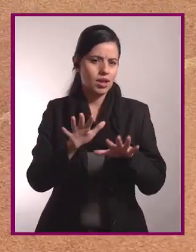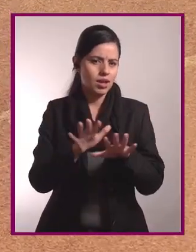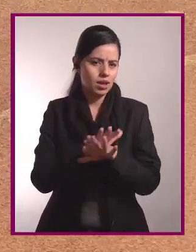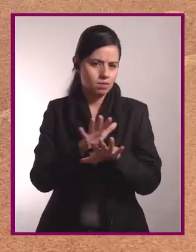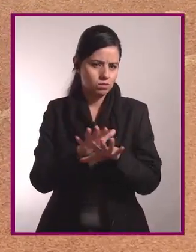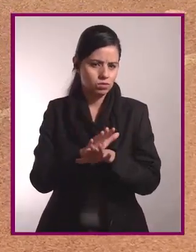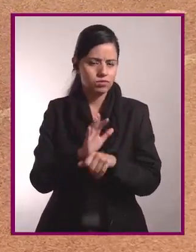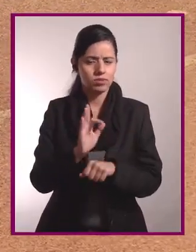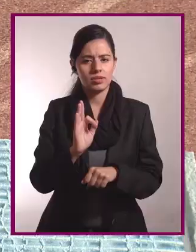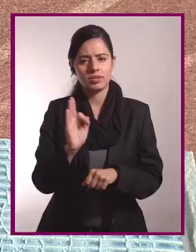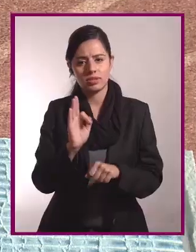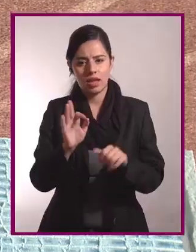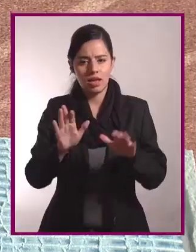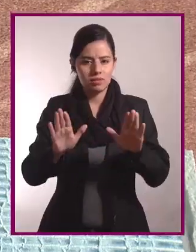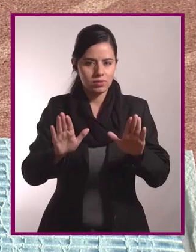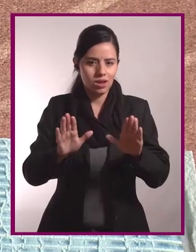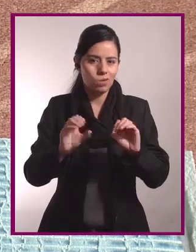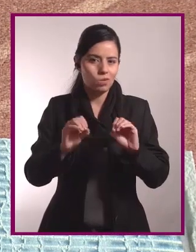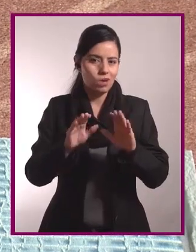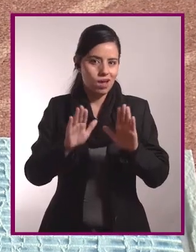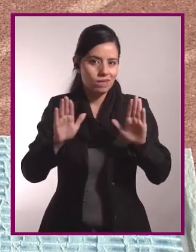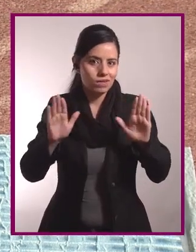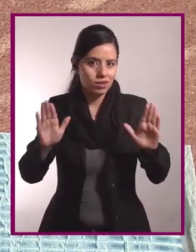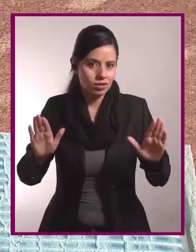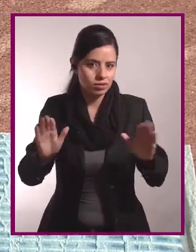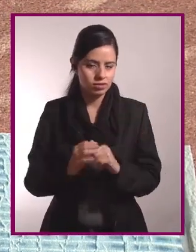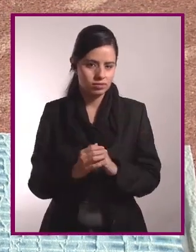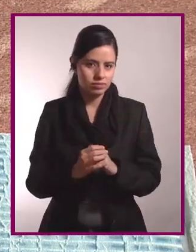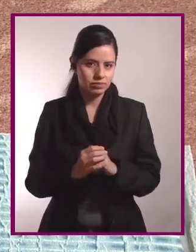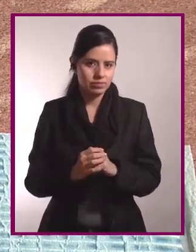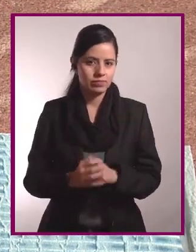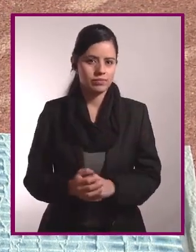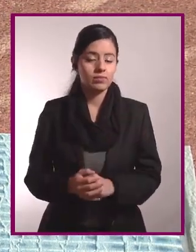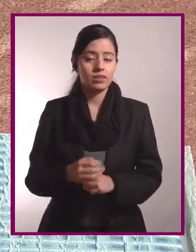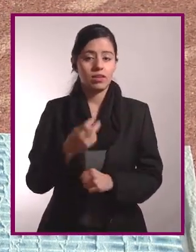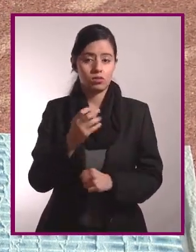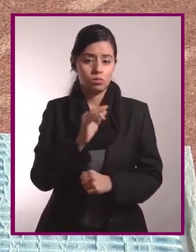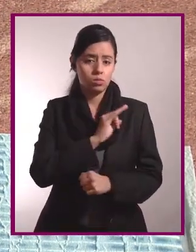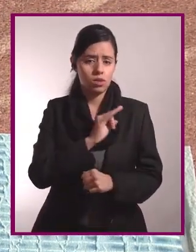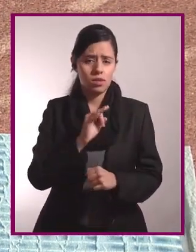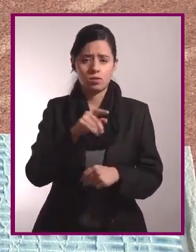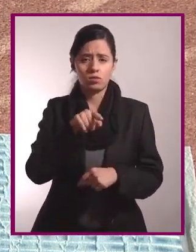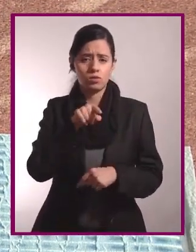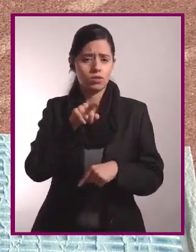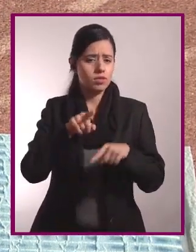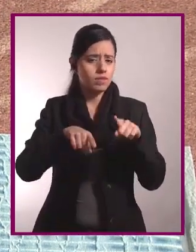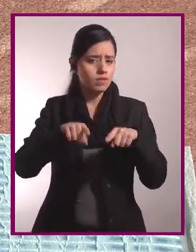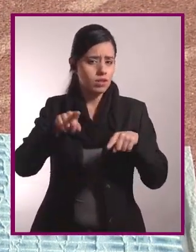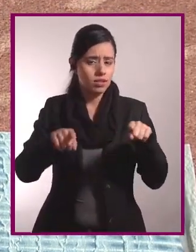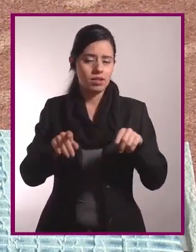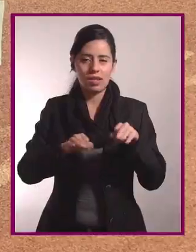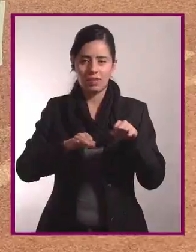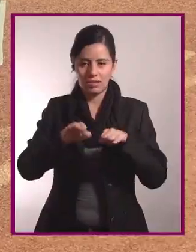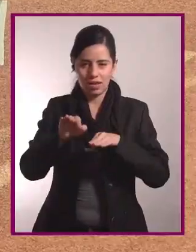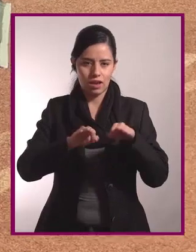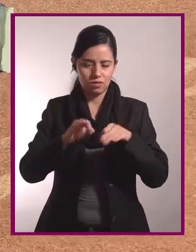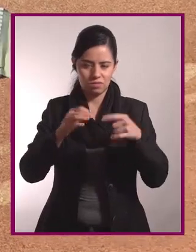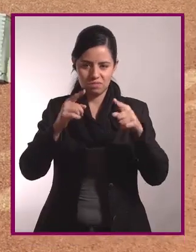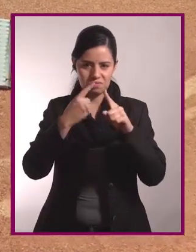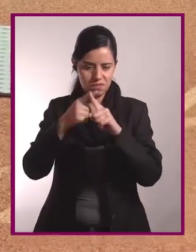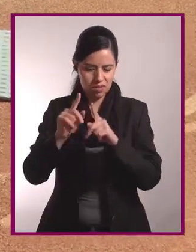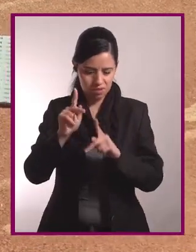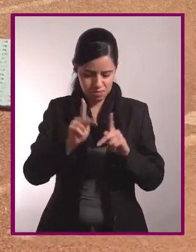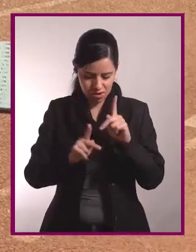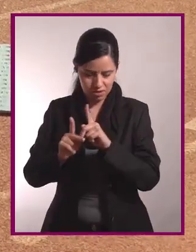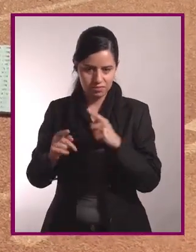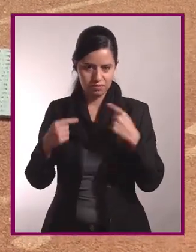cambiar es la altura de los brazos. Pueden ser cerradas, más abiertas y totalmente abiertos los brazos, que les dará